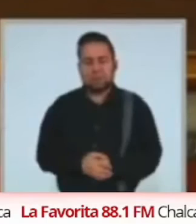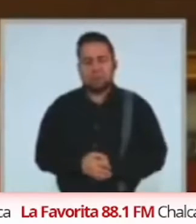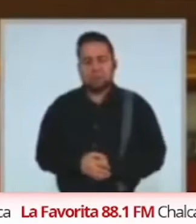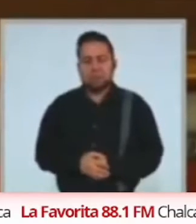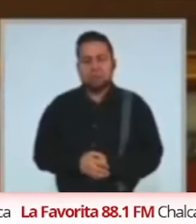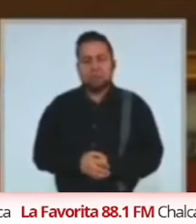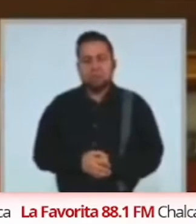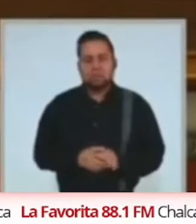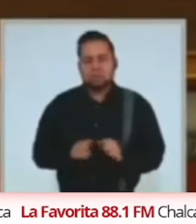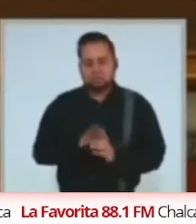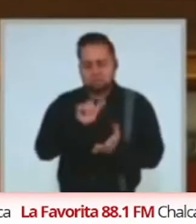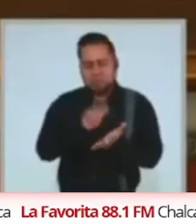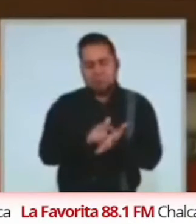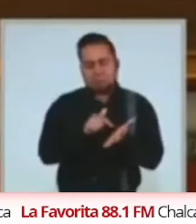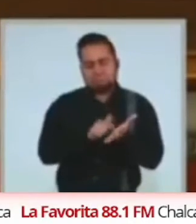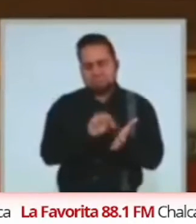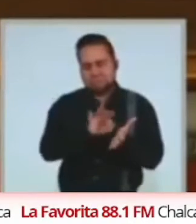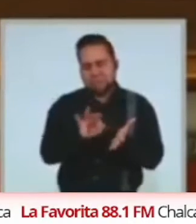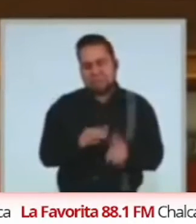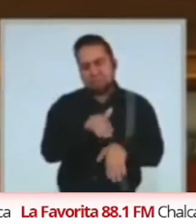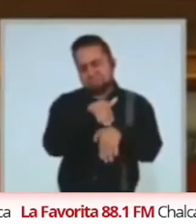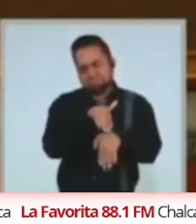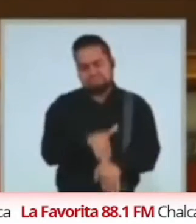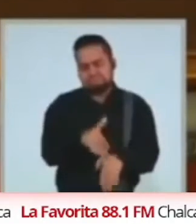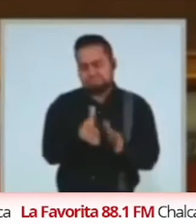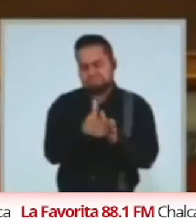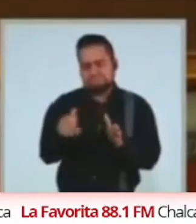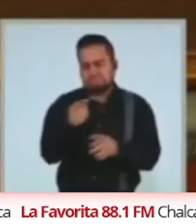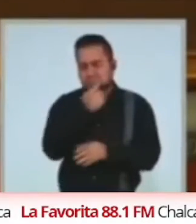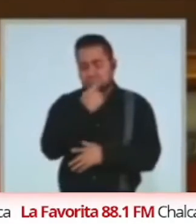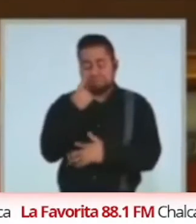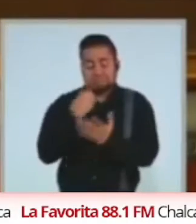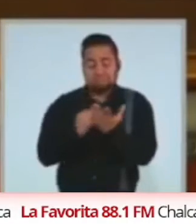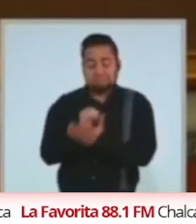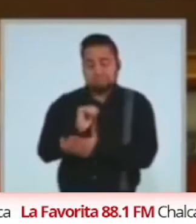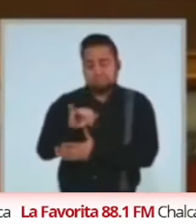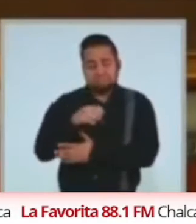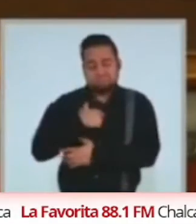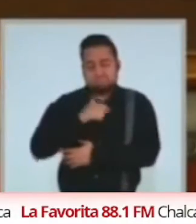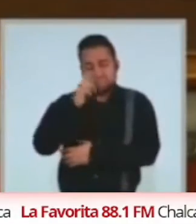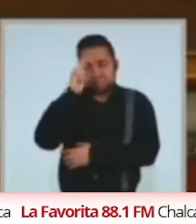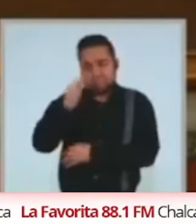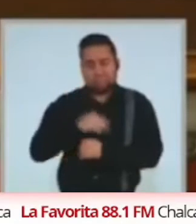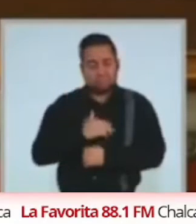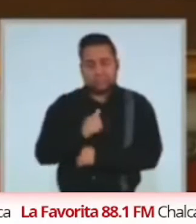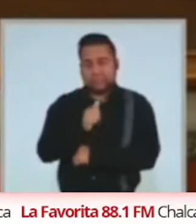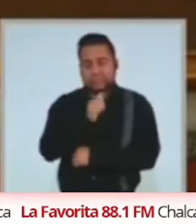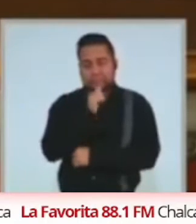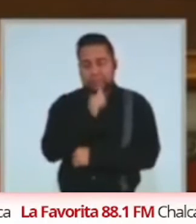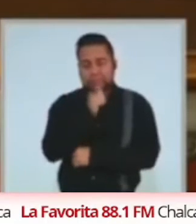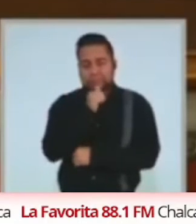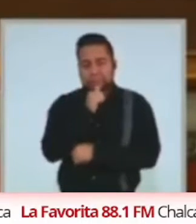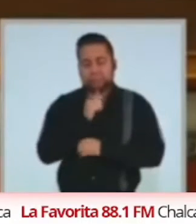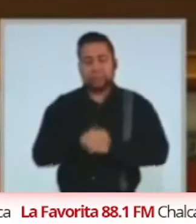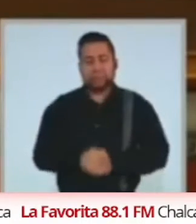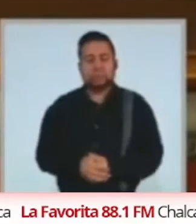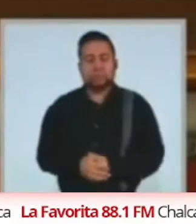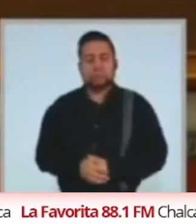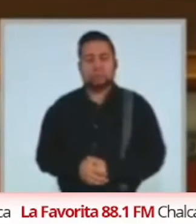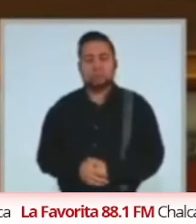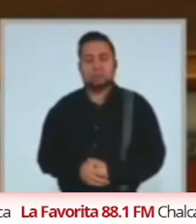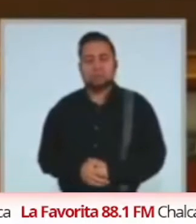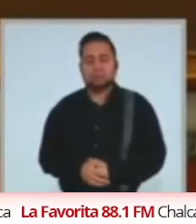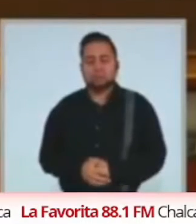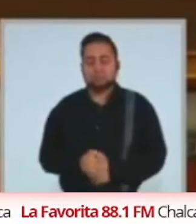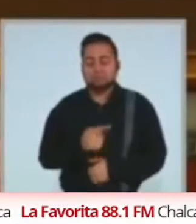dentro del marco de la ley, si así lo desean hacer. No sé todavía qué